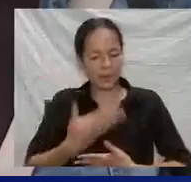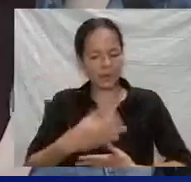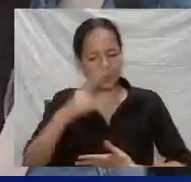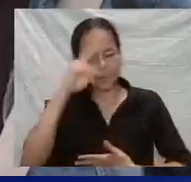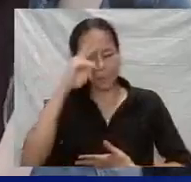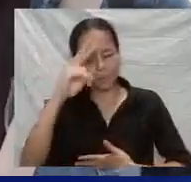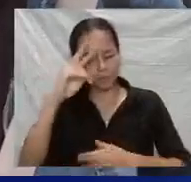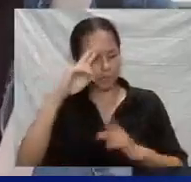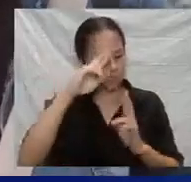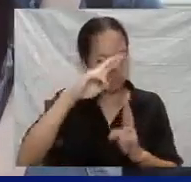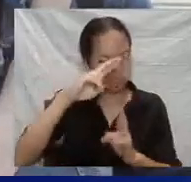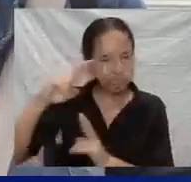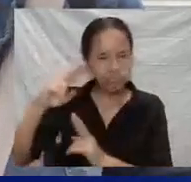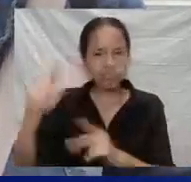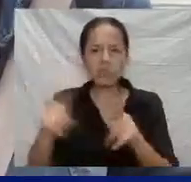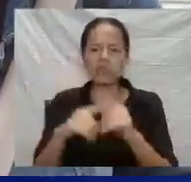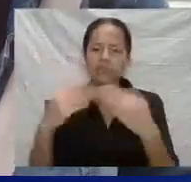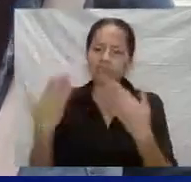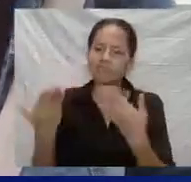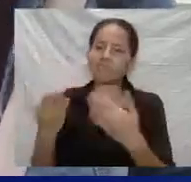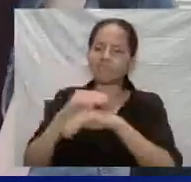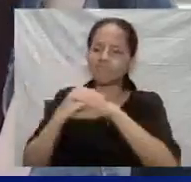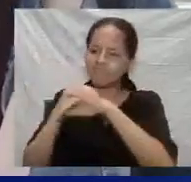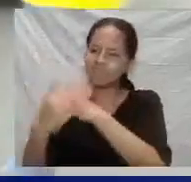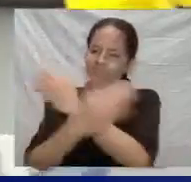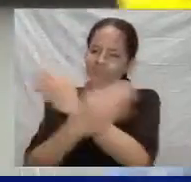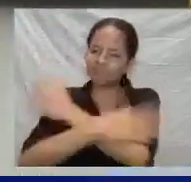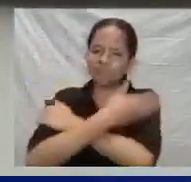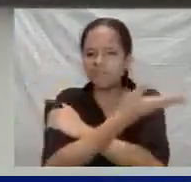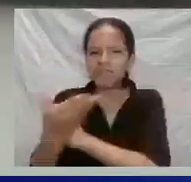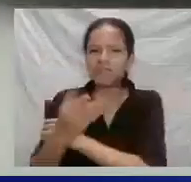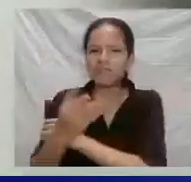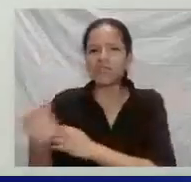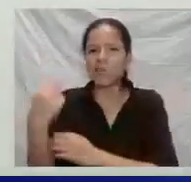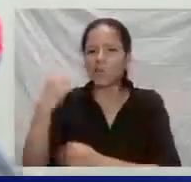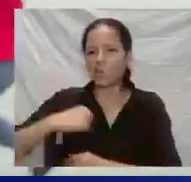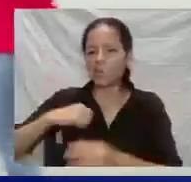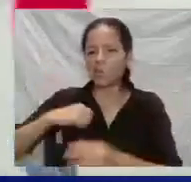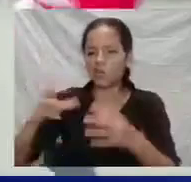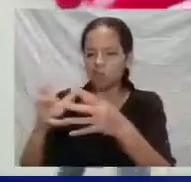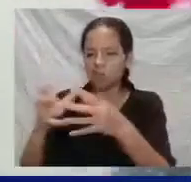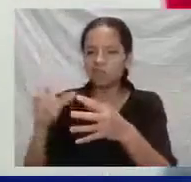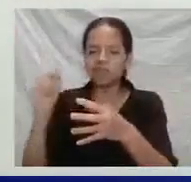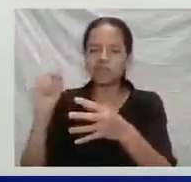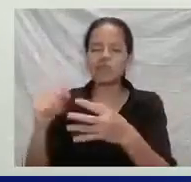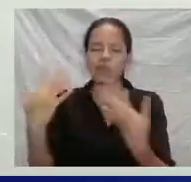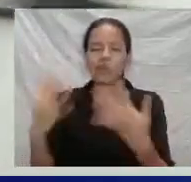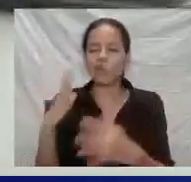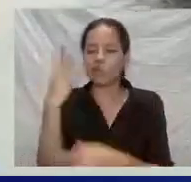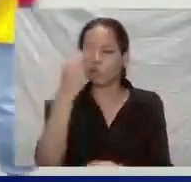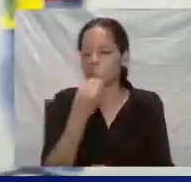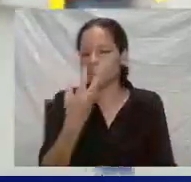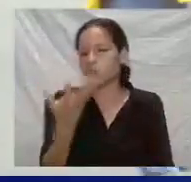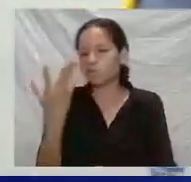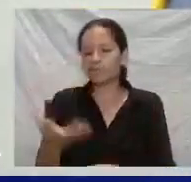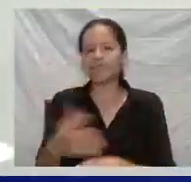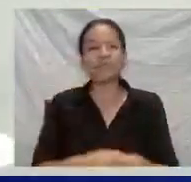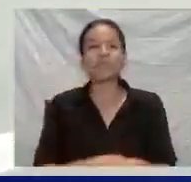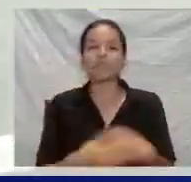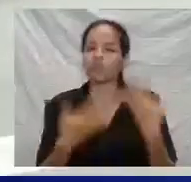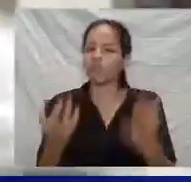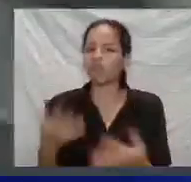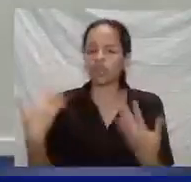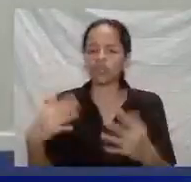felicitarle a la municipalidad de lima por este bonito que hasta el 31 de julio los educadores viales de la gerencia y